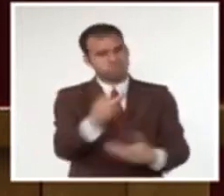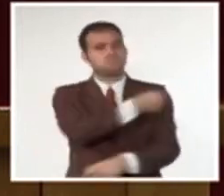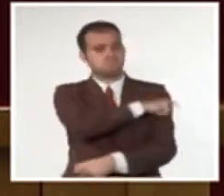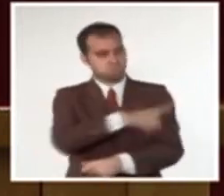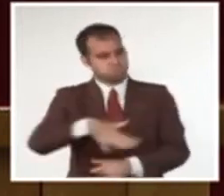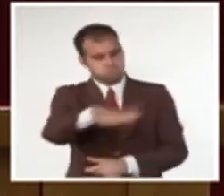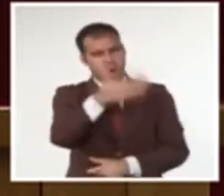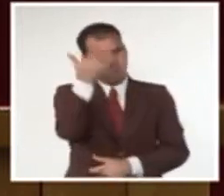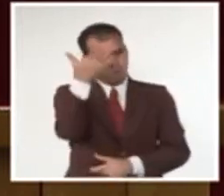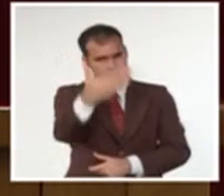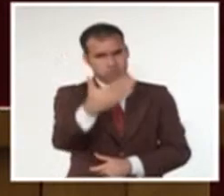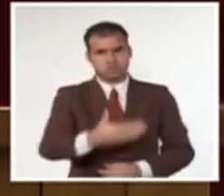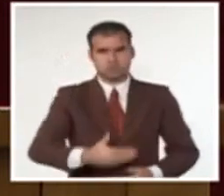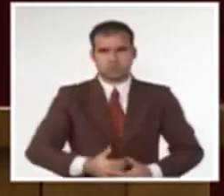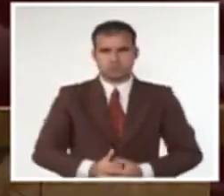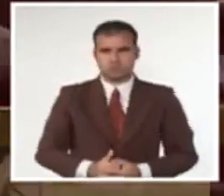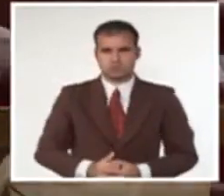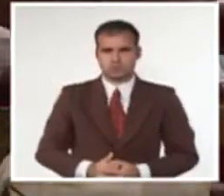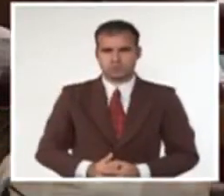cubano.